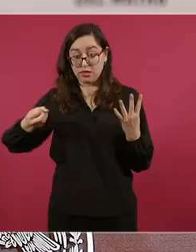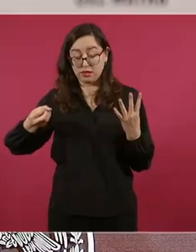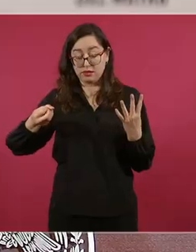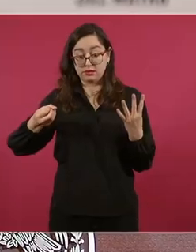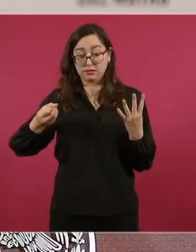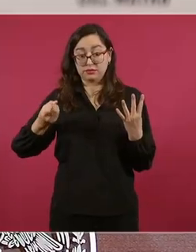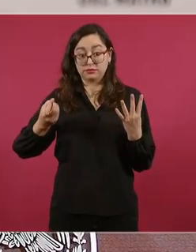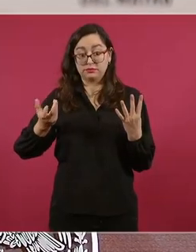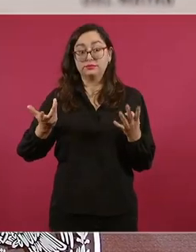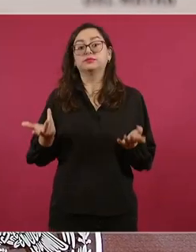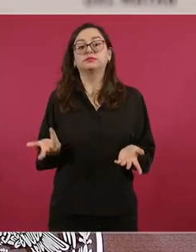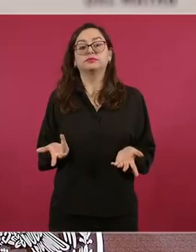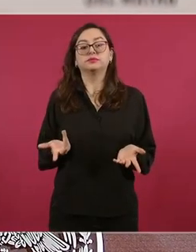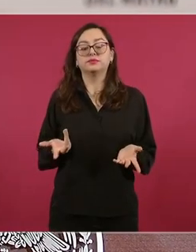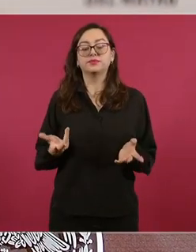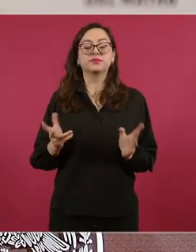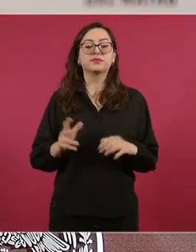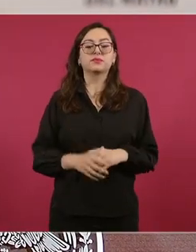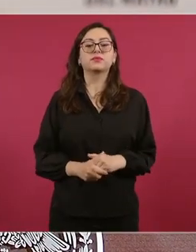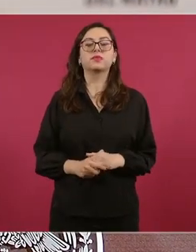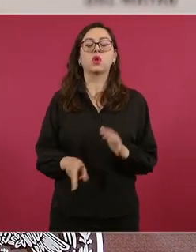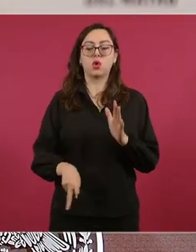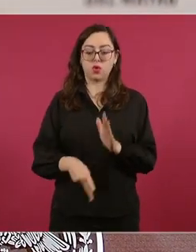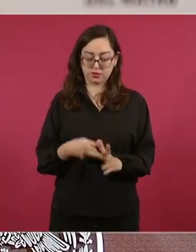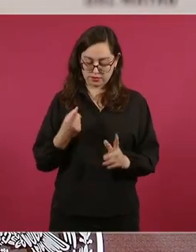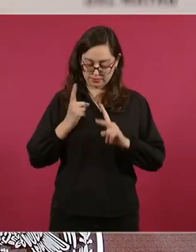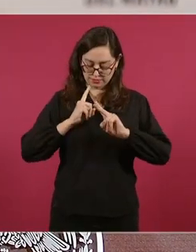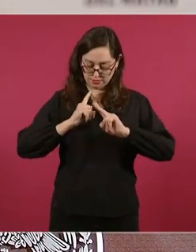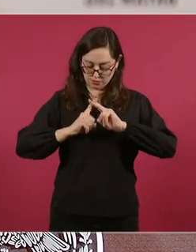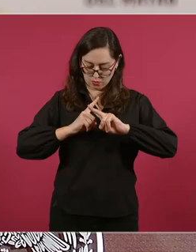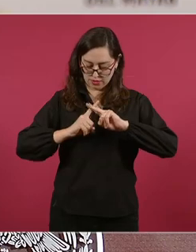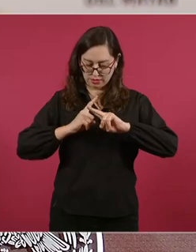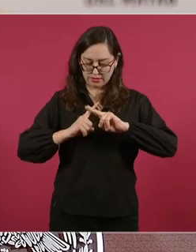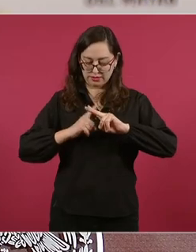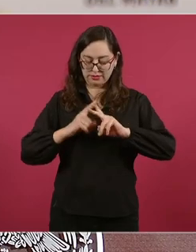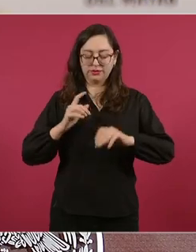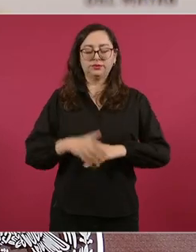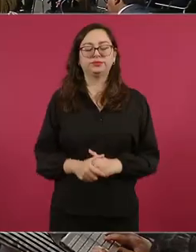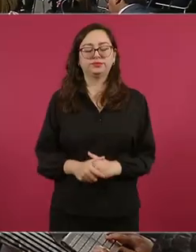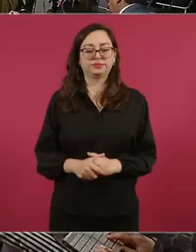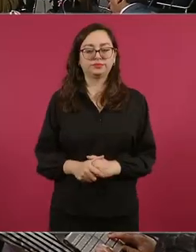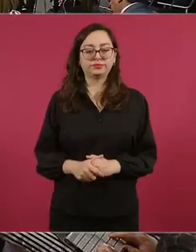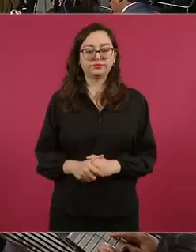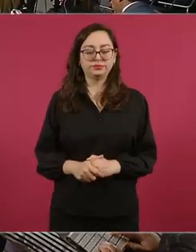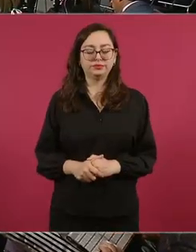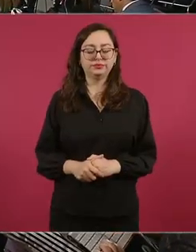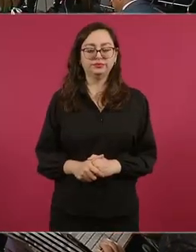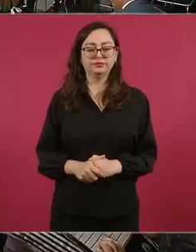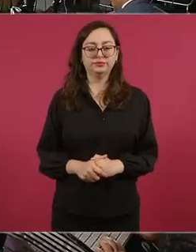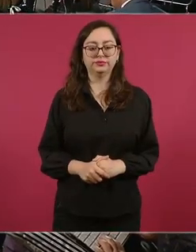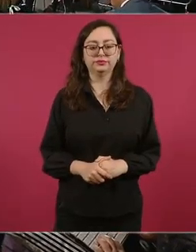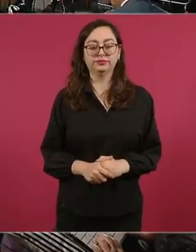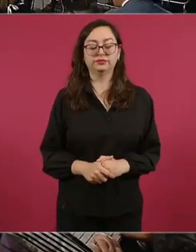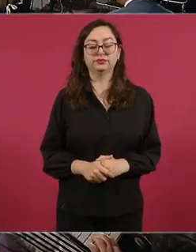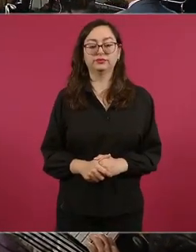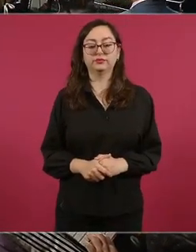no sé, volvemos a hacer la cuenta. ¿Cuántos años tiene